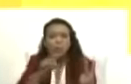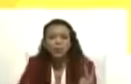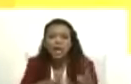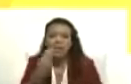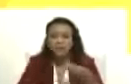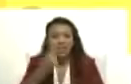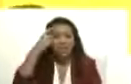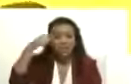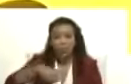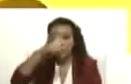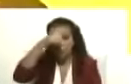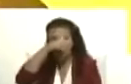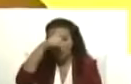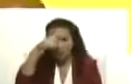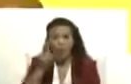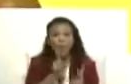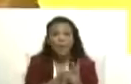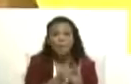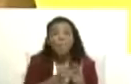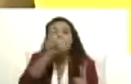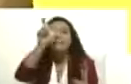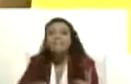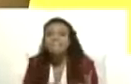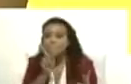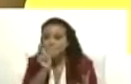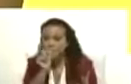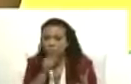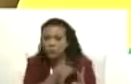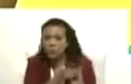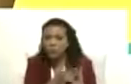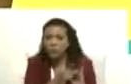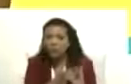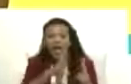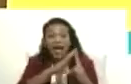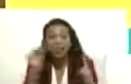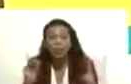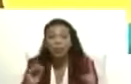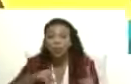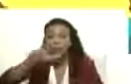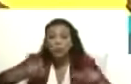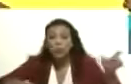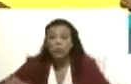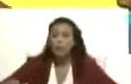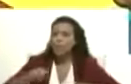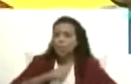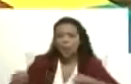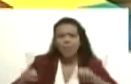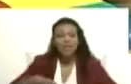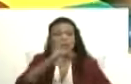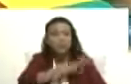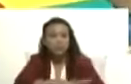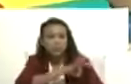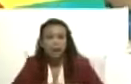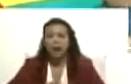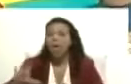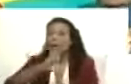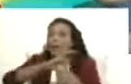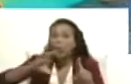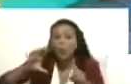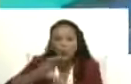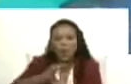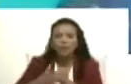del día de hoy. En primer lugar, a todas y todos los movimientos sociales,